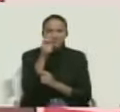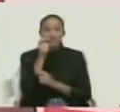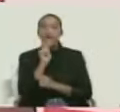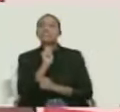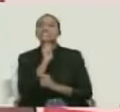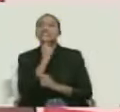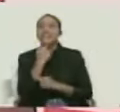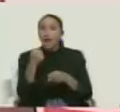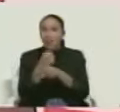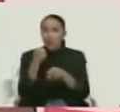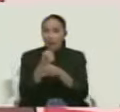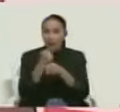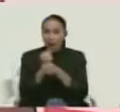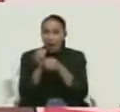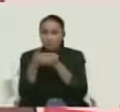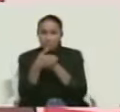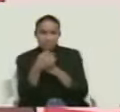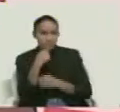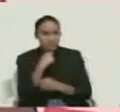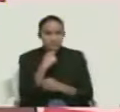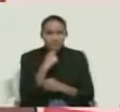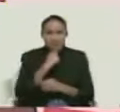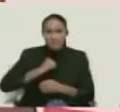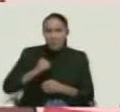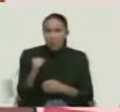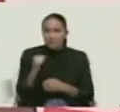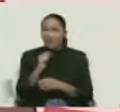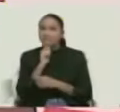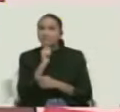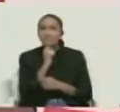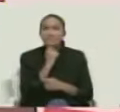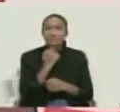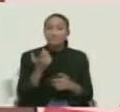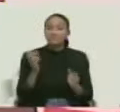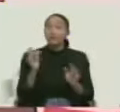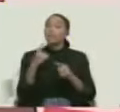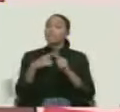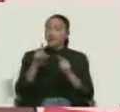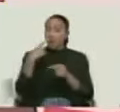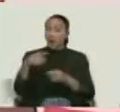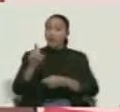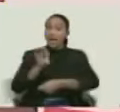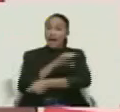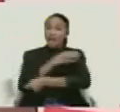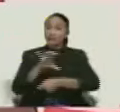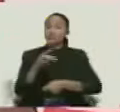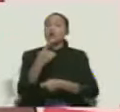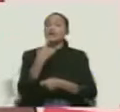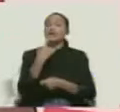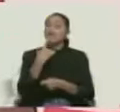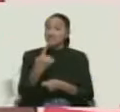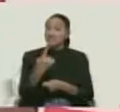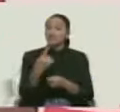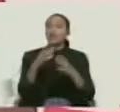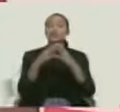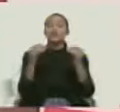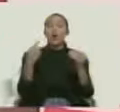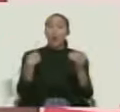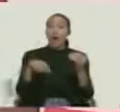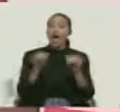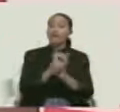Es eso. Hasta el final, una canción dice, todo tiene su final. Nada dura para siempre. Ese es, ¿cómo se